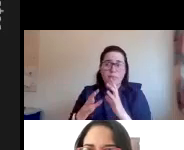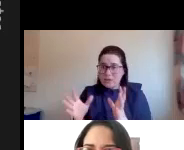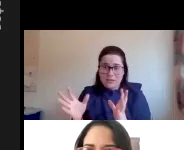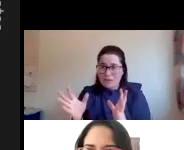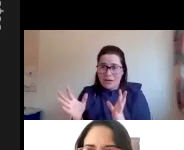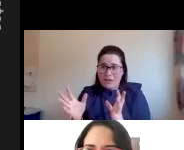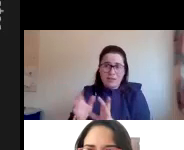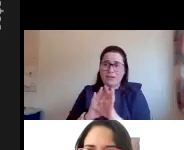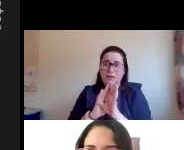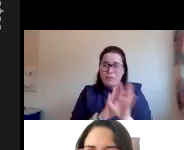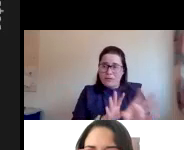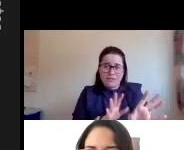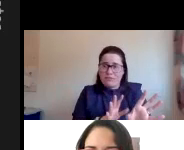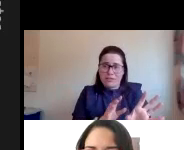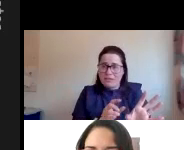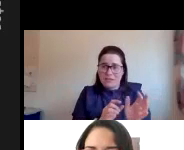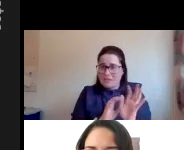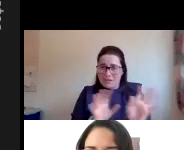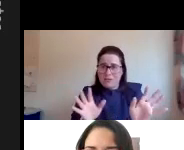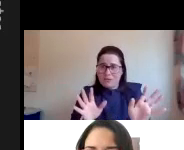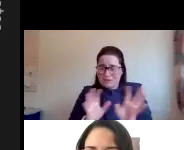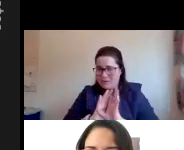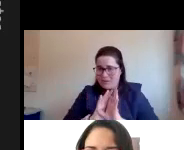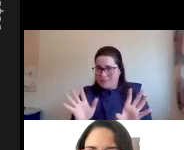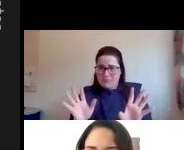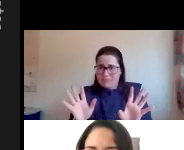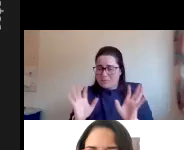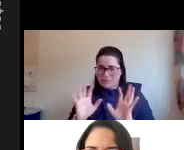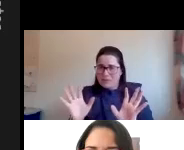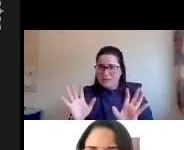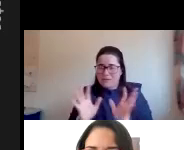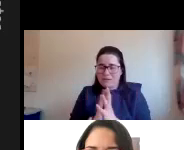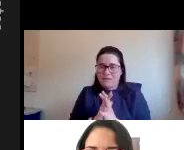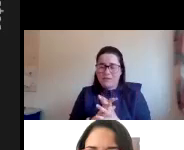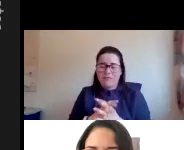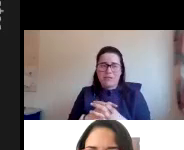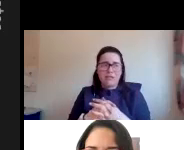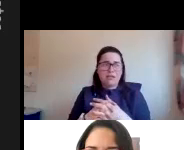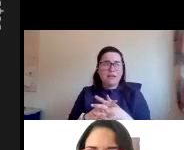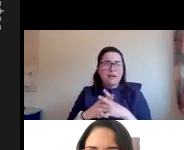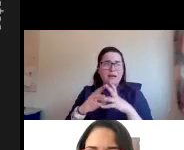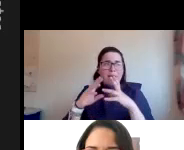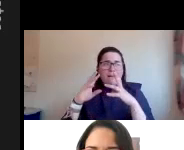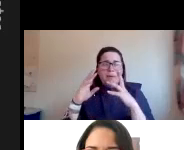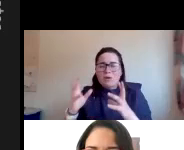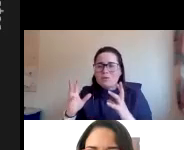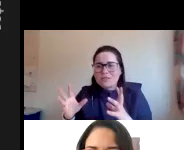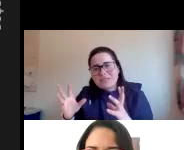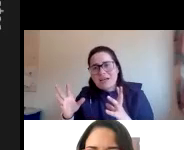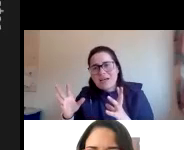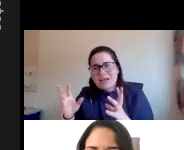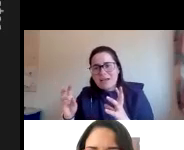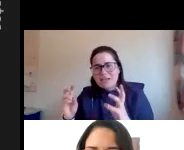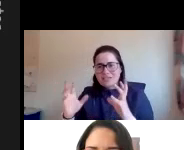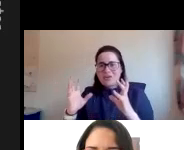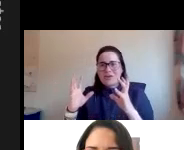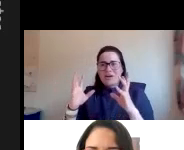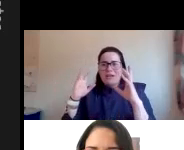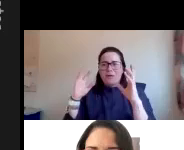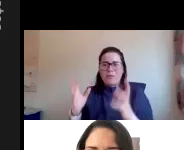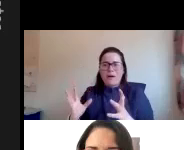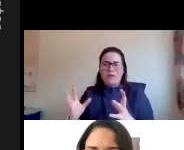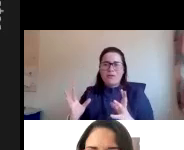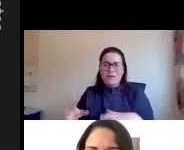fertilizante, puede ser orgánica o puede ser fertilizante químico, o sea, es indiferente, pero no está